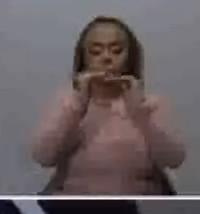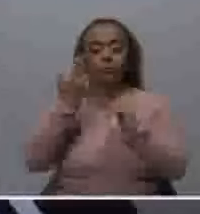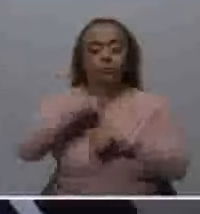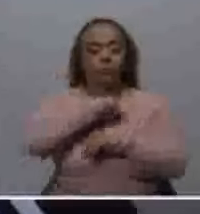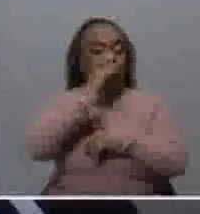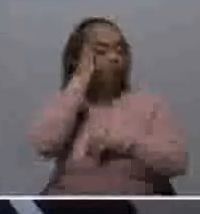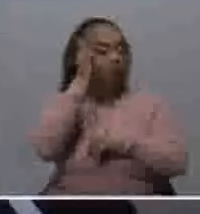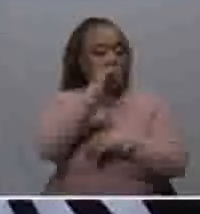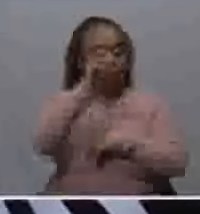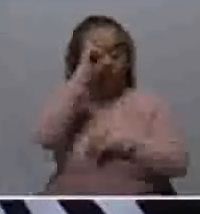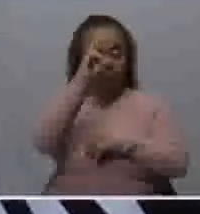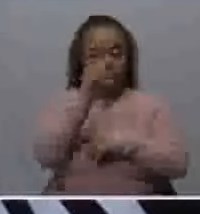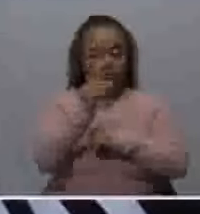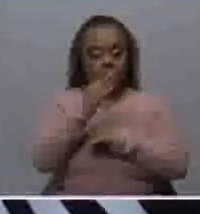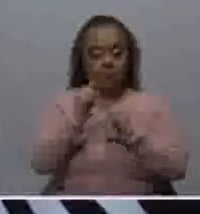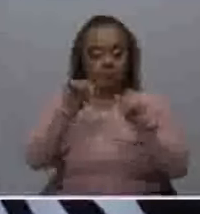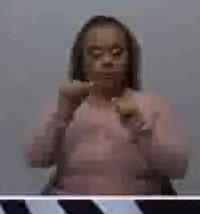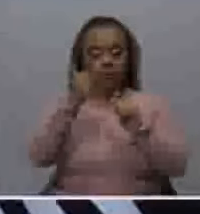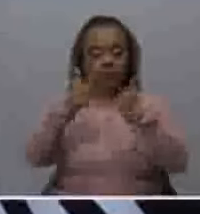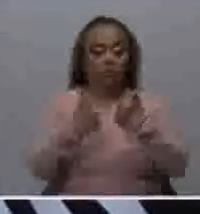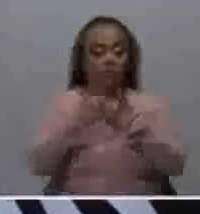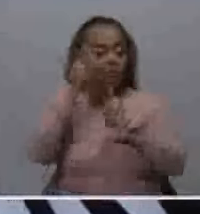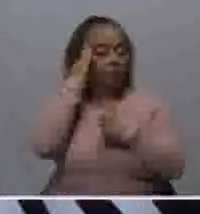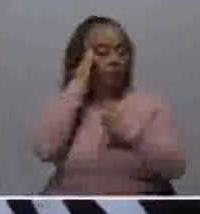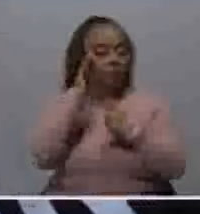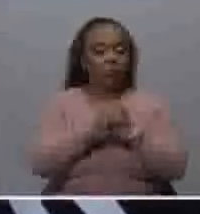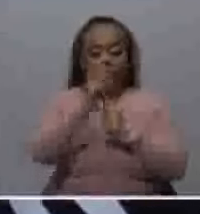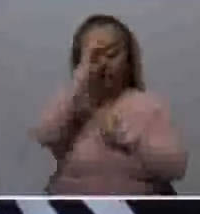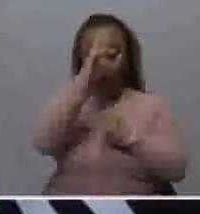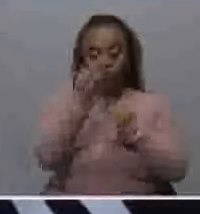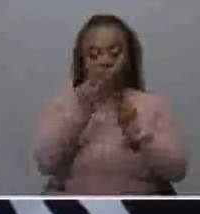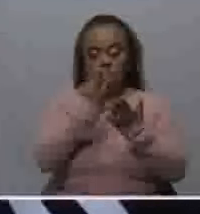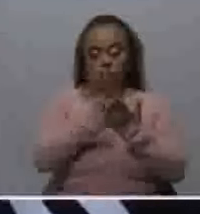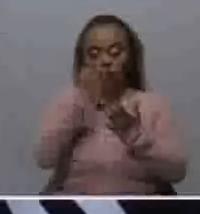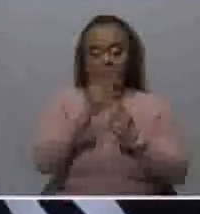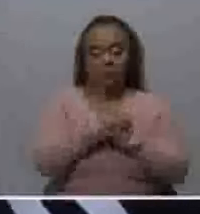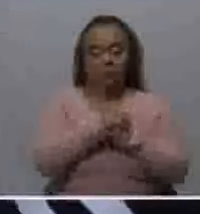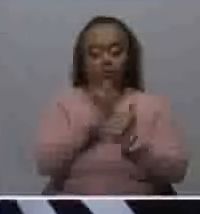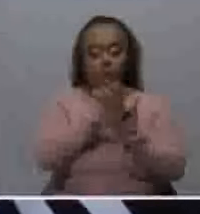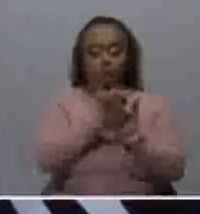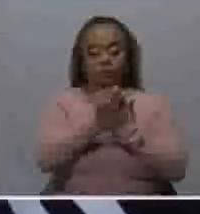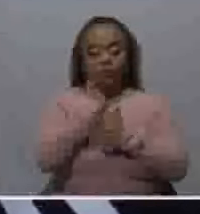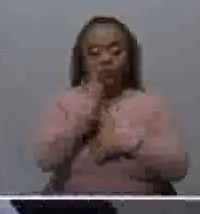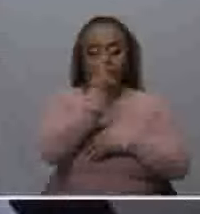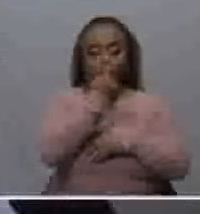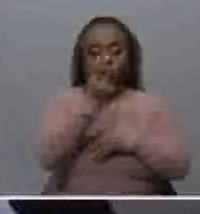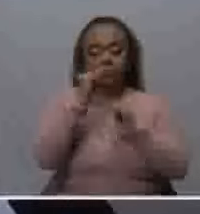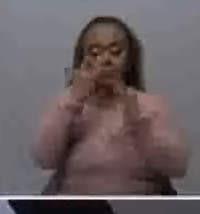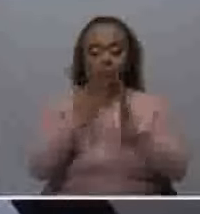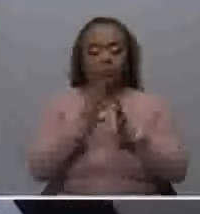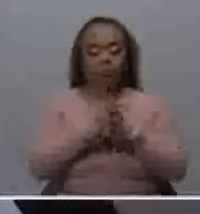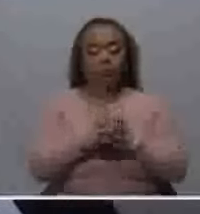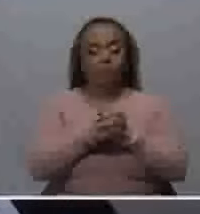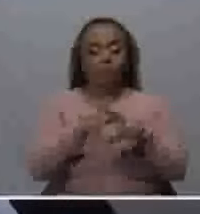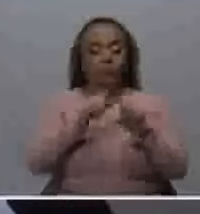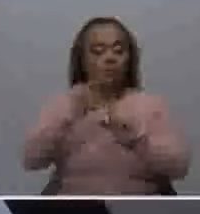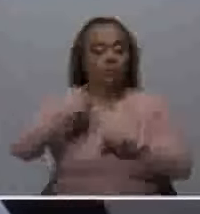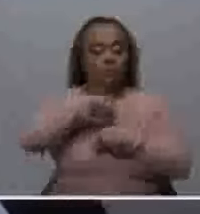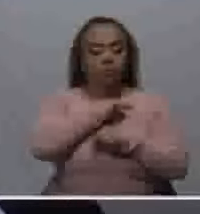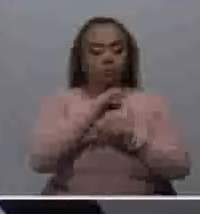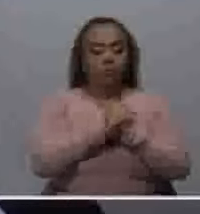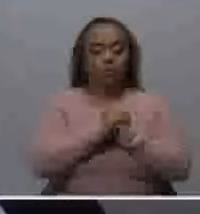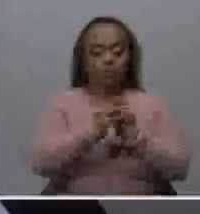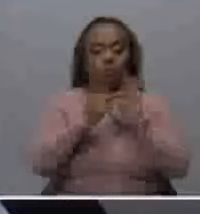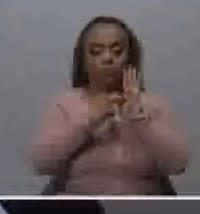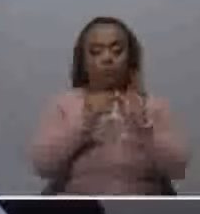respetamos mucho lo que hay enfrente, sabemos y respetamos mucho el valor económico que tienen cada uno de los jugadores, pero nosotros representamos a